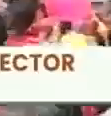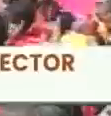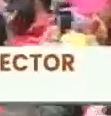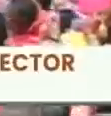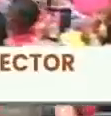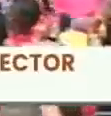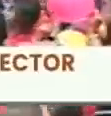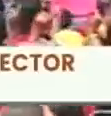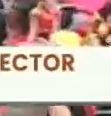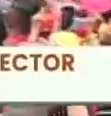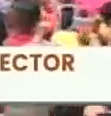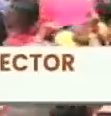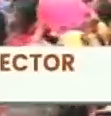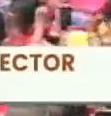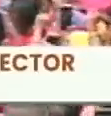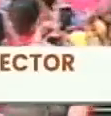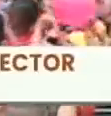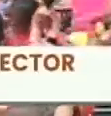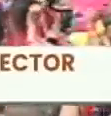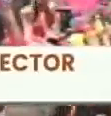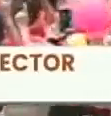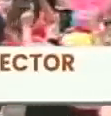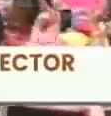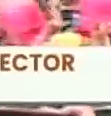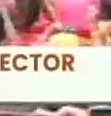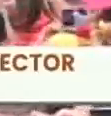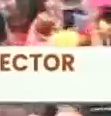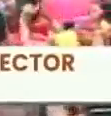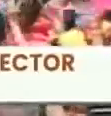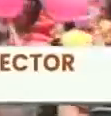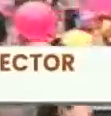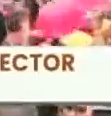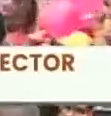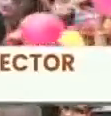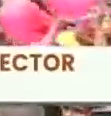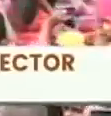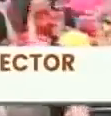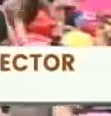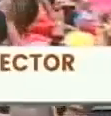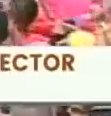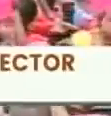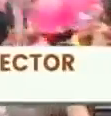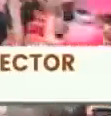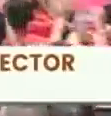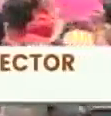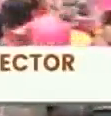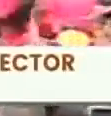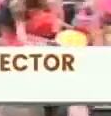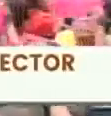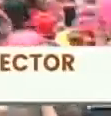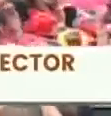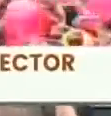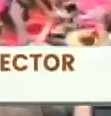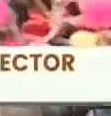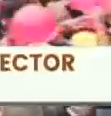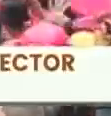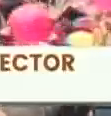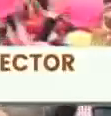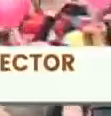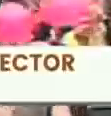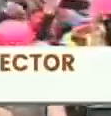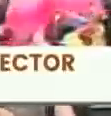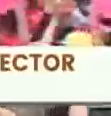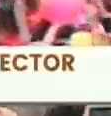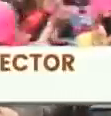Yo no me quedo en la casa, pues al combate me voy. Voy a defender la